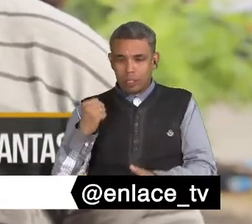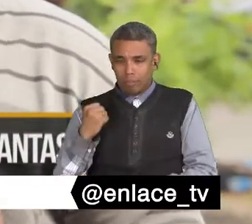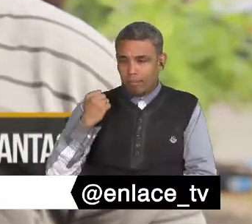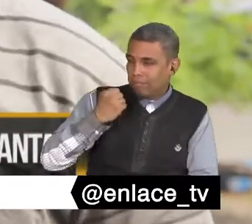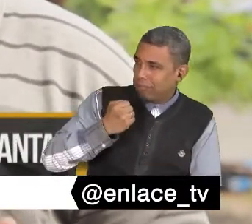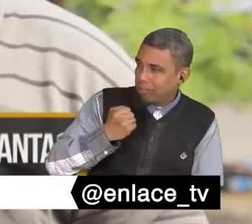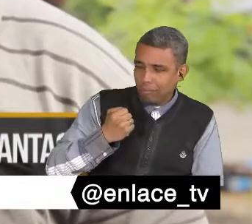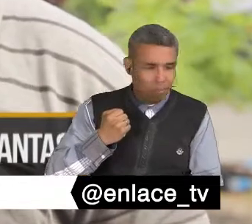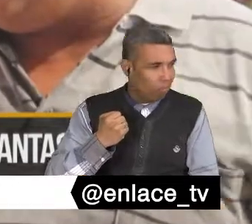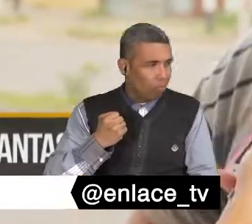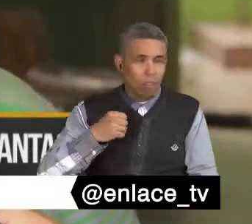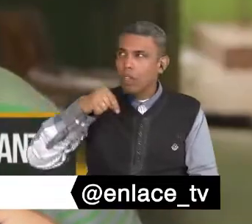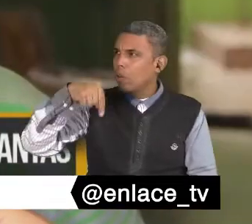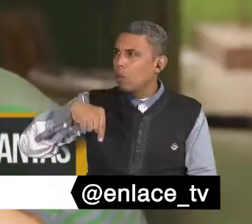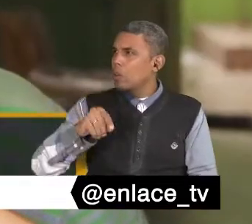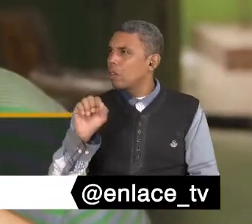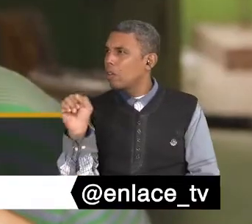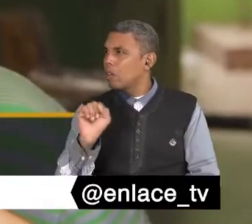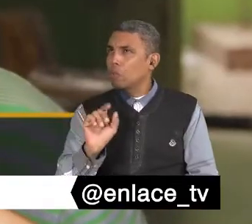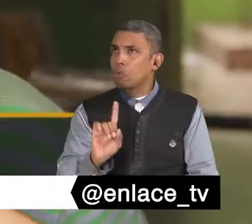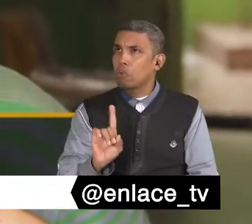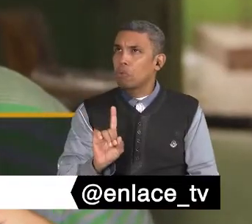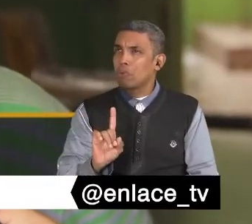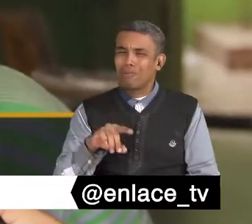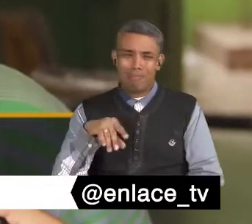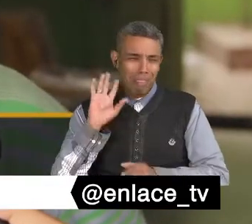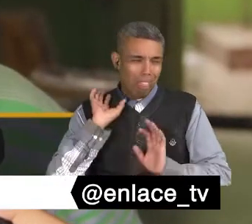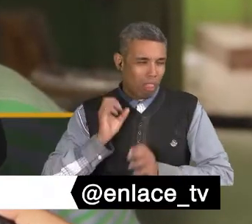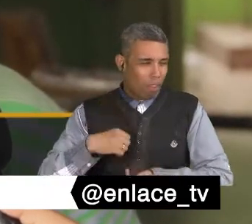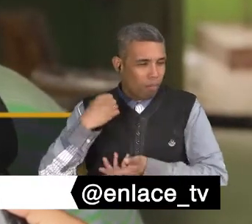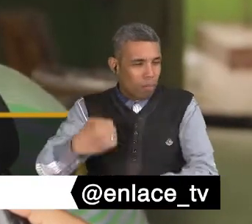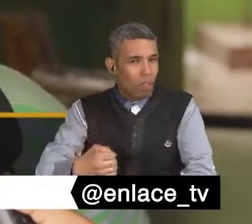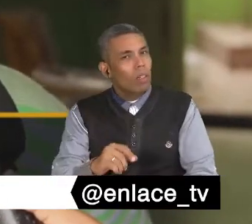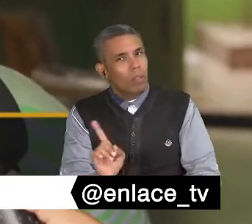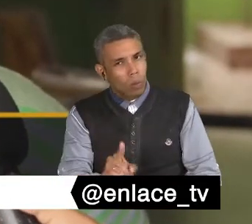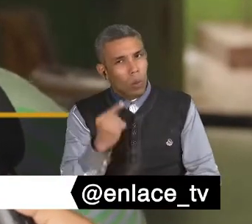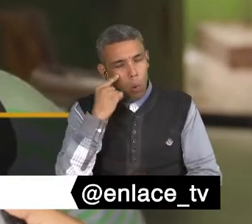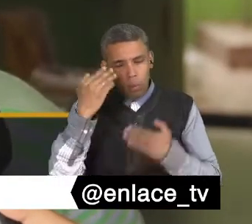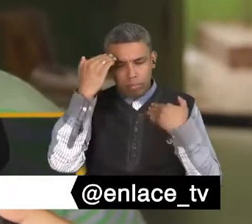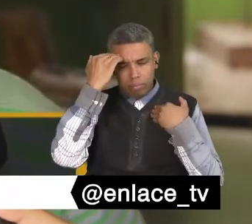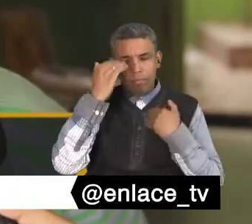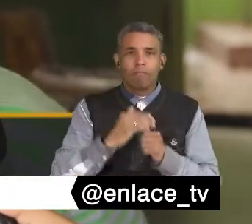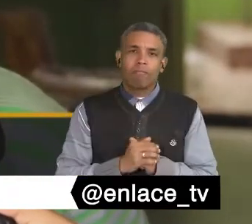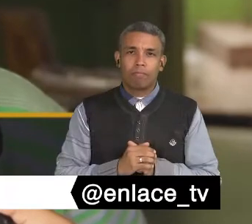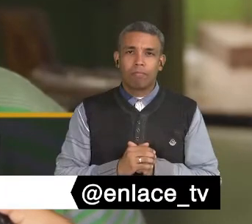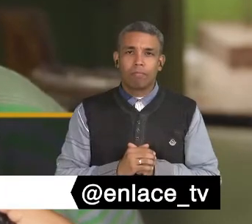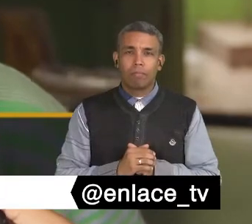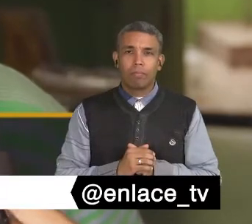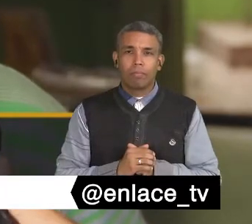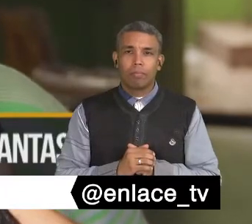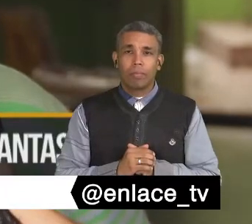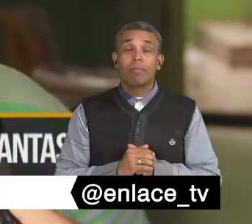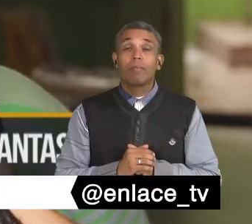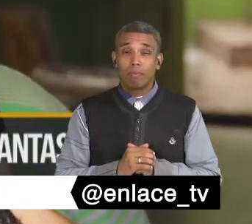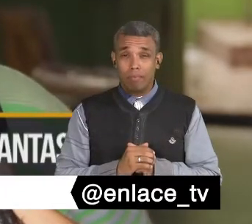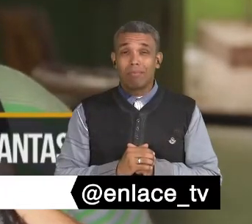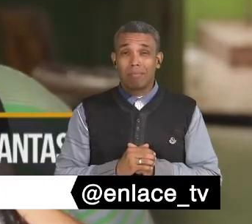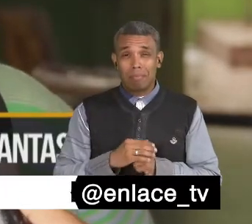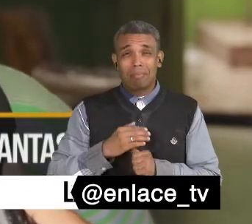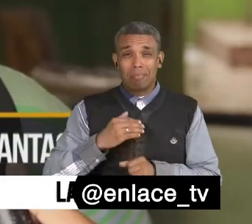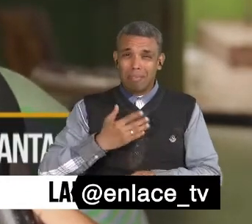basura el día que corresponde. Ya era justo de que se recuperara porque estaba esto invadido por las basuras